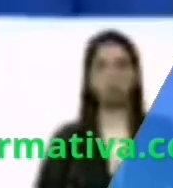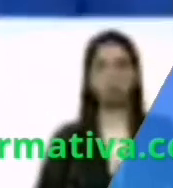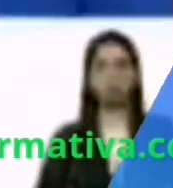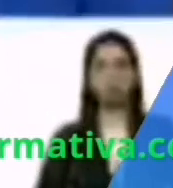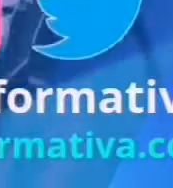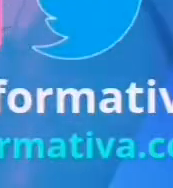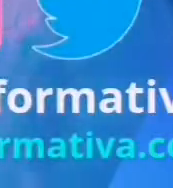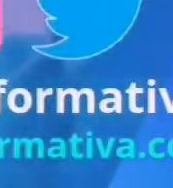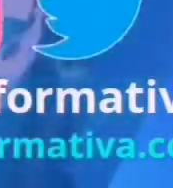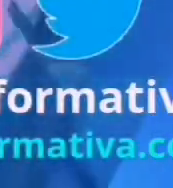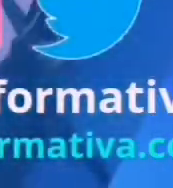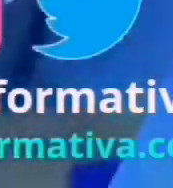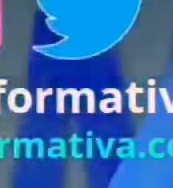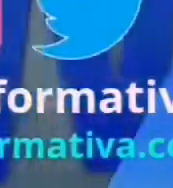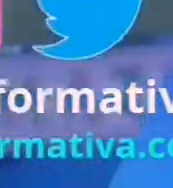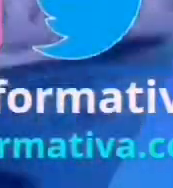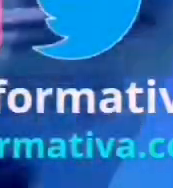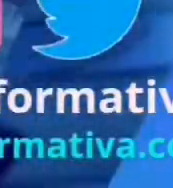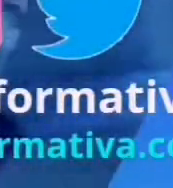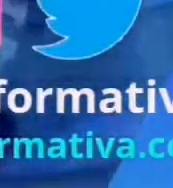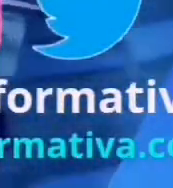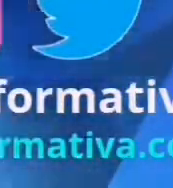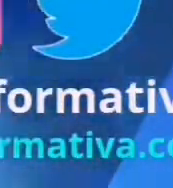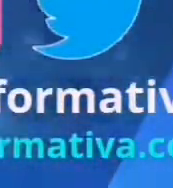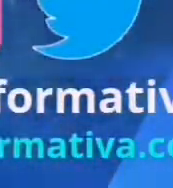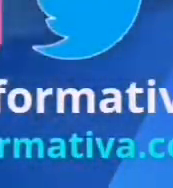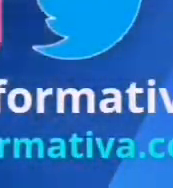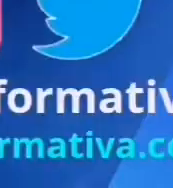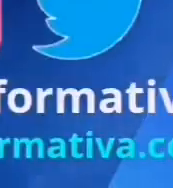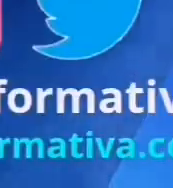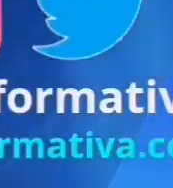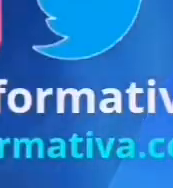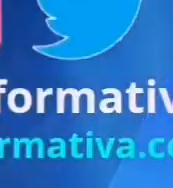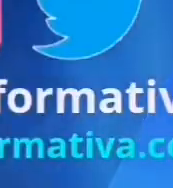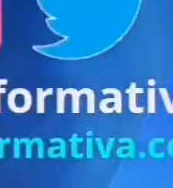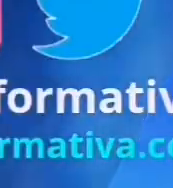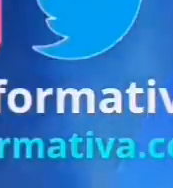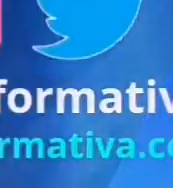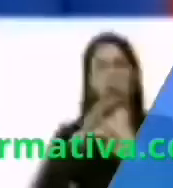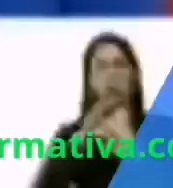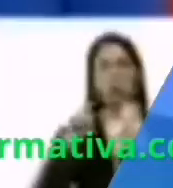Este es un avance informativo de Radio Web Informativa.